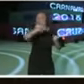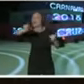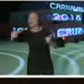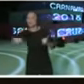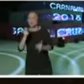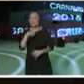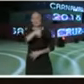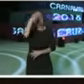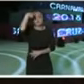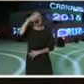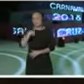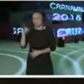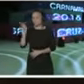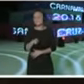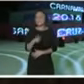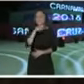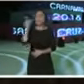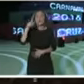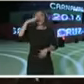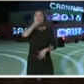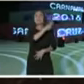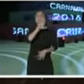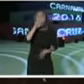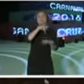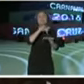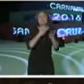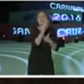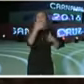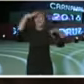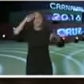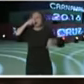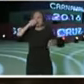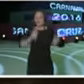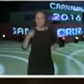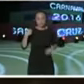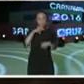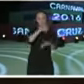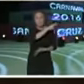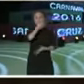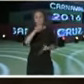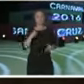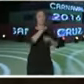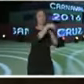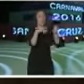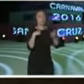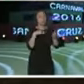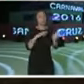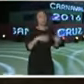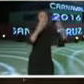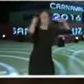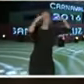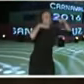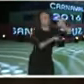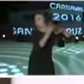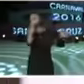Como ya saben, yo vine en julio, el 25, creo recordar. El 23 actué en Las Palmas y como un tiro pa'